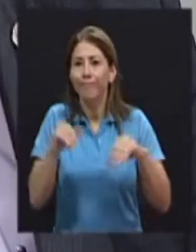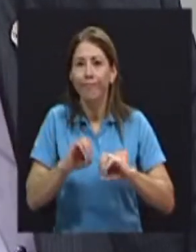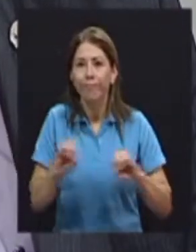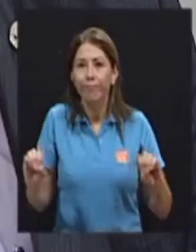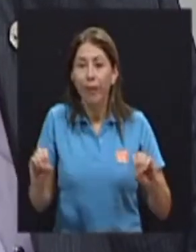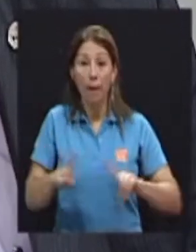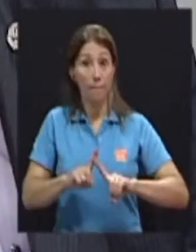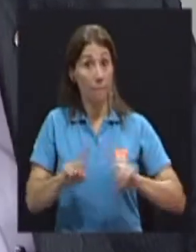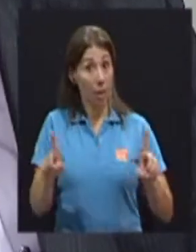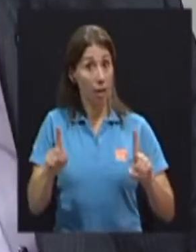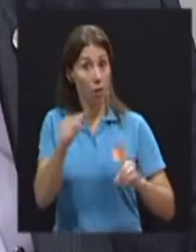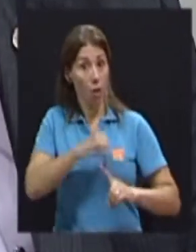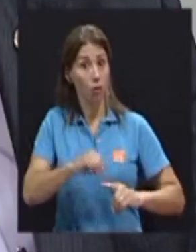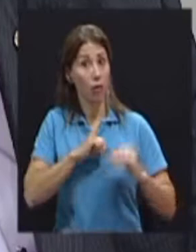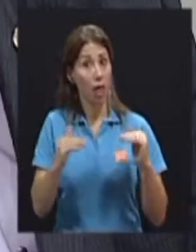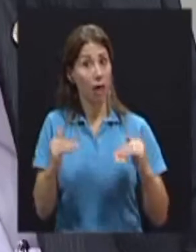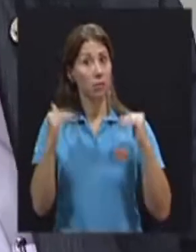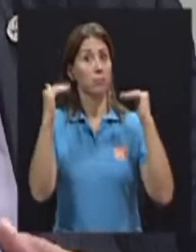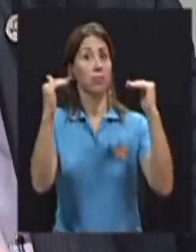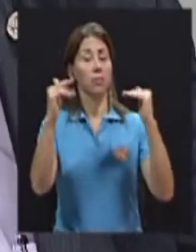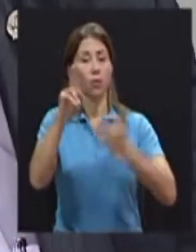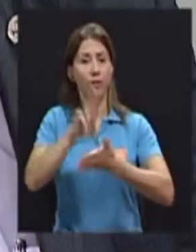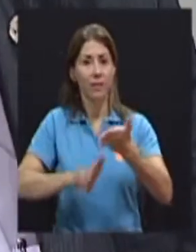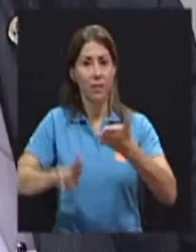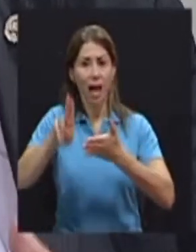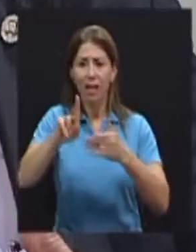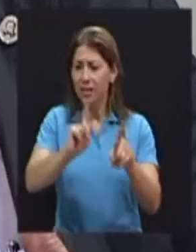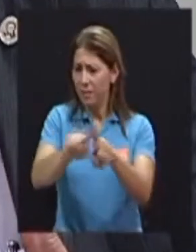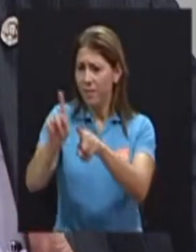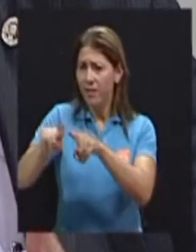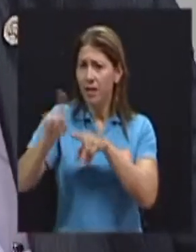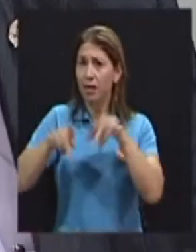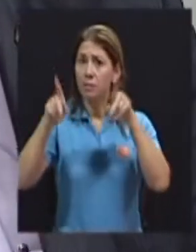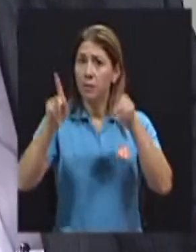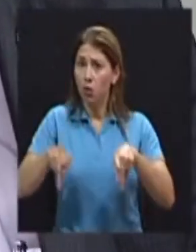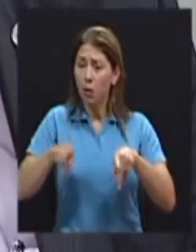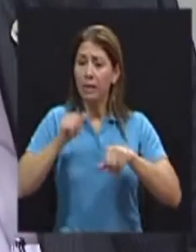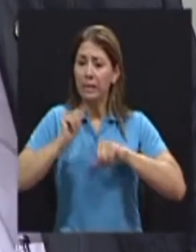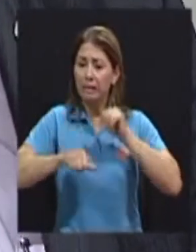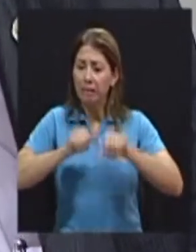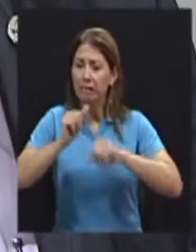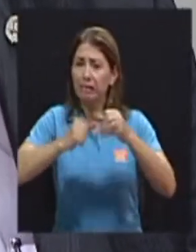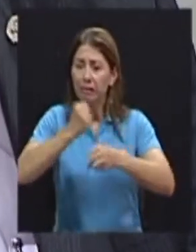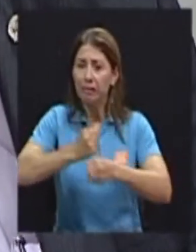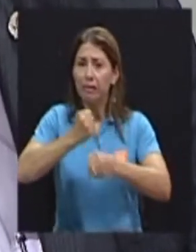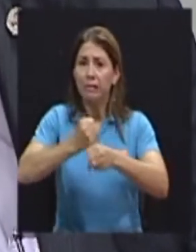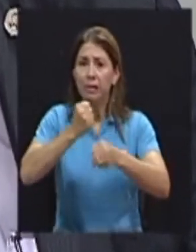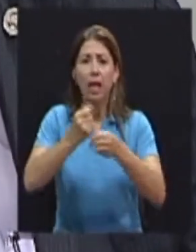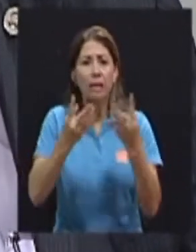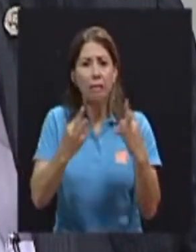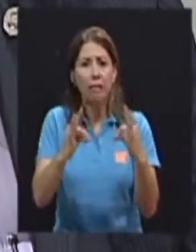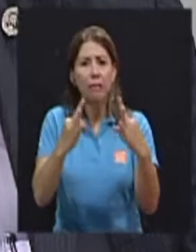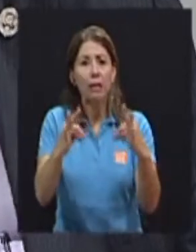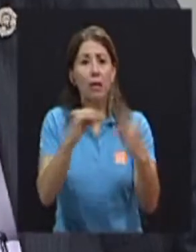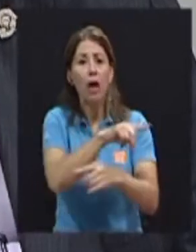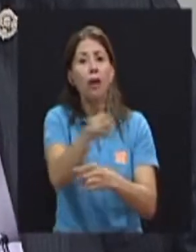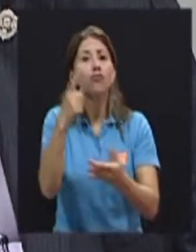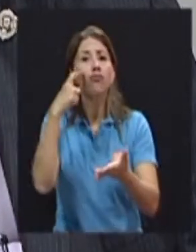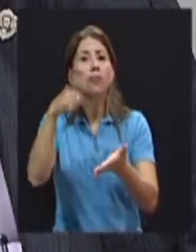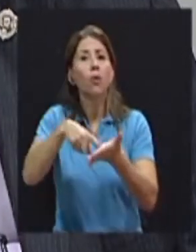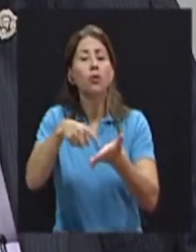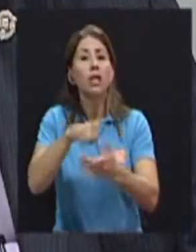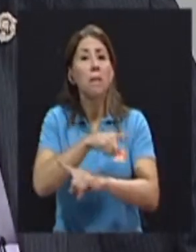colegios universitarios que existían en ese momento, que desarrollaron un esfuerzo de articulación, a pesar de eso, esos muchachos, a pesar